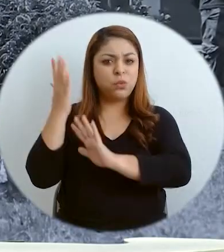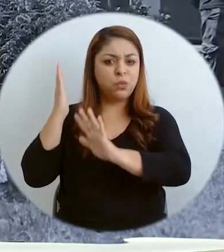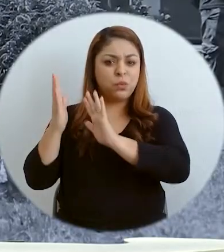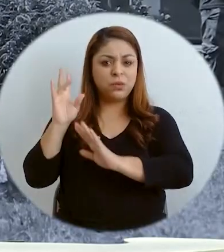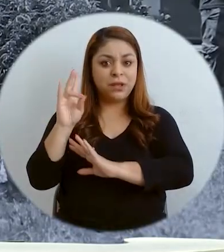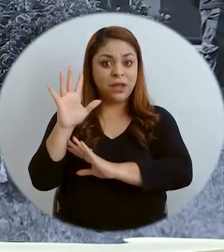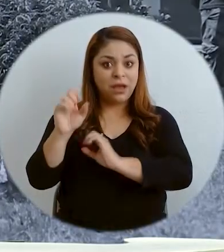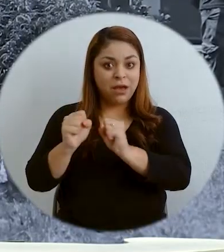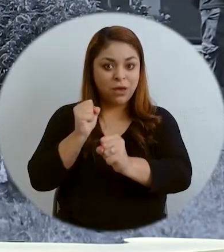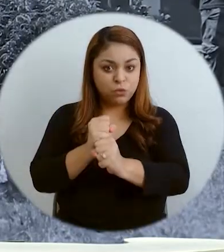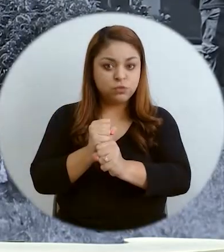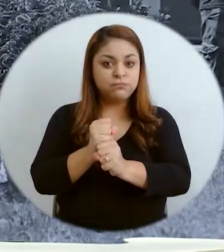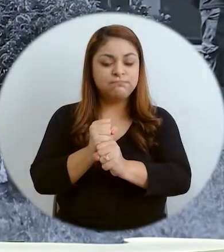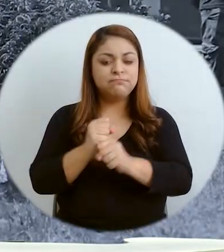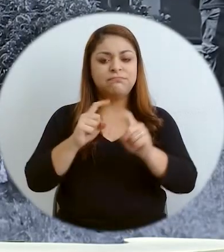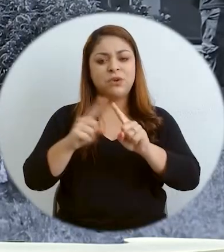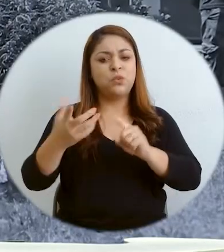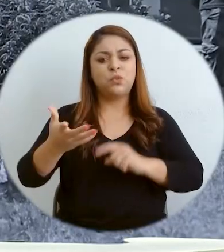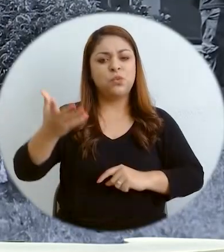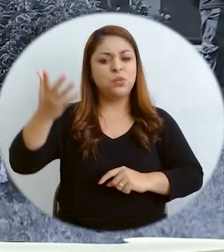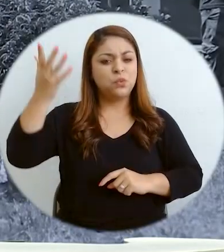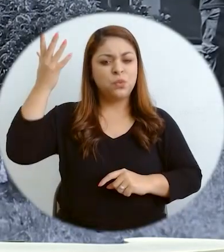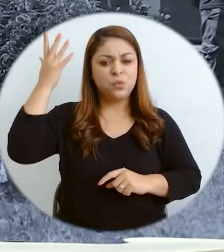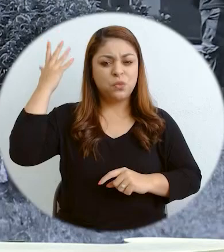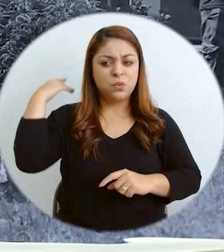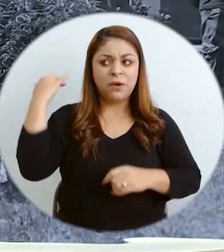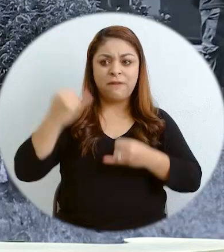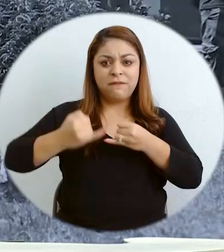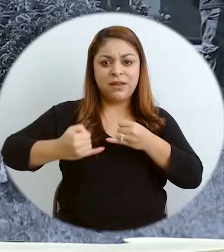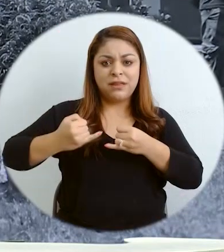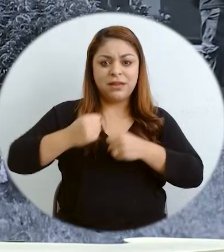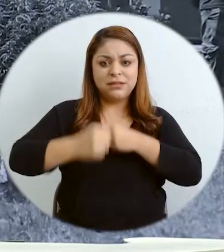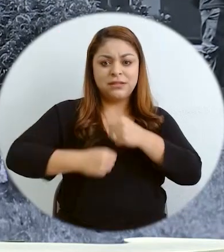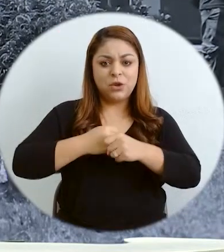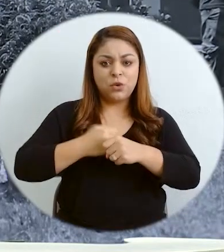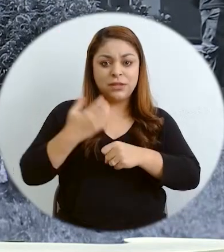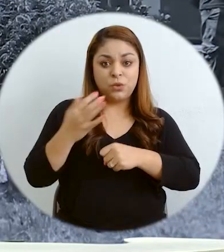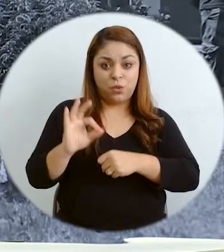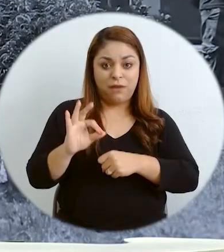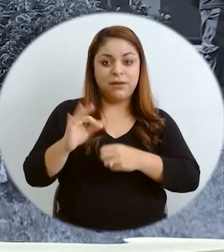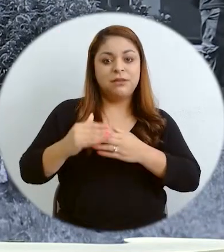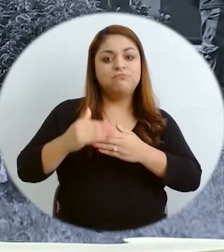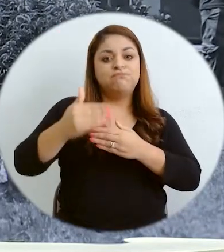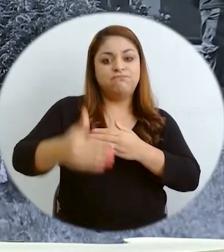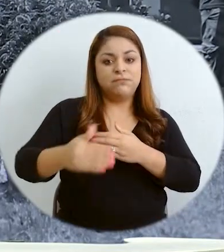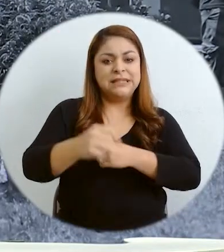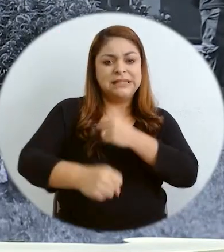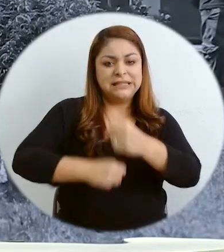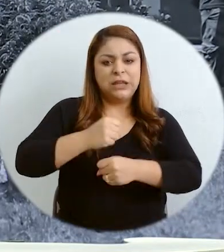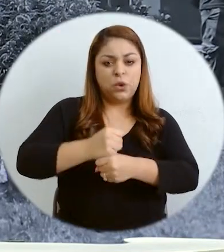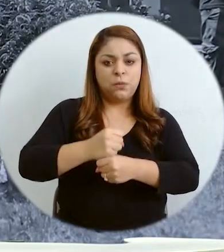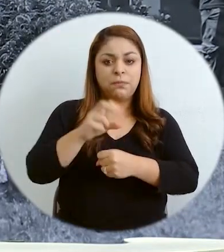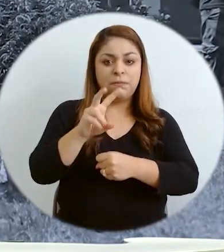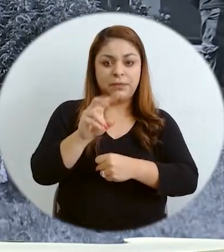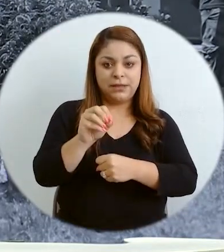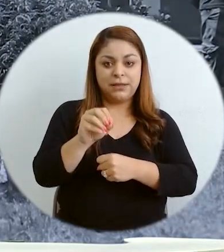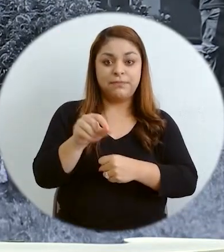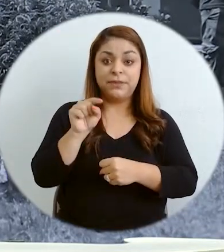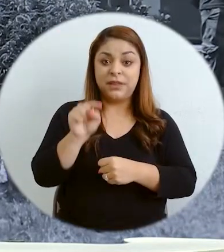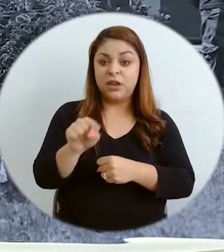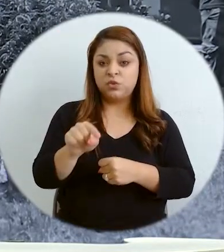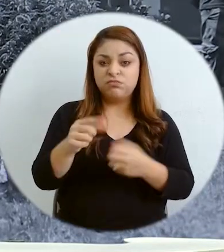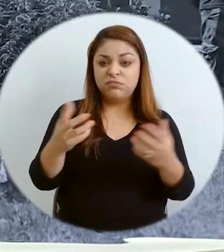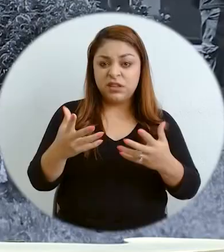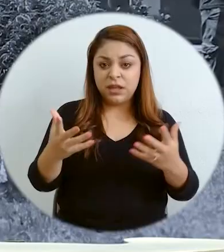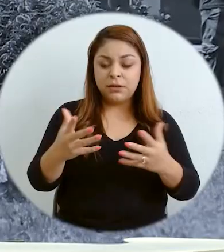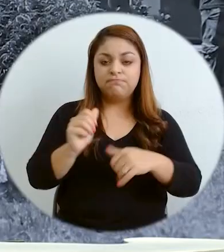años principalmente, aunque desde mucho antes, a finales del siglo XIX y luego durante todo el siglo XX, pues se gestó